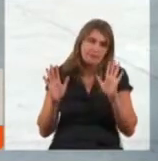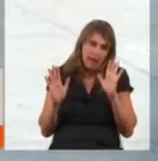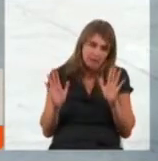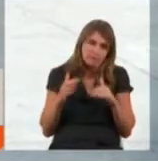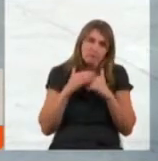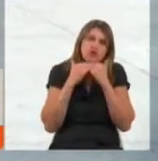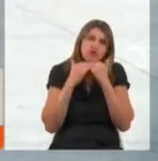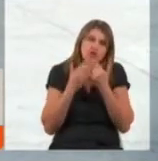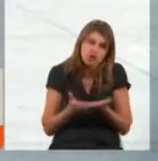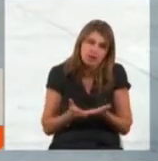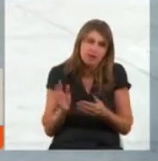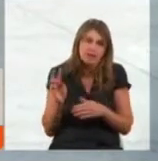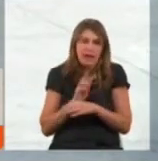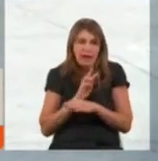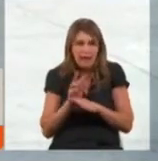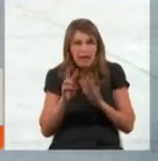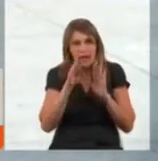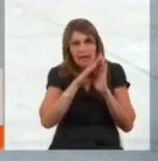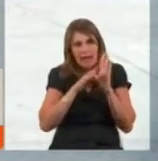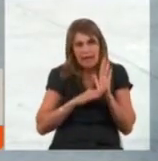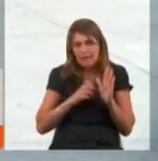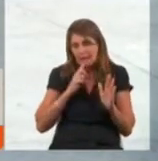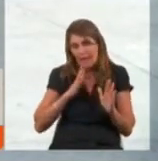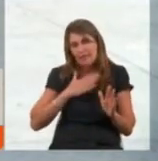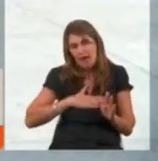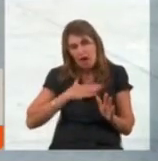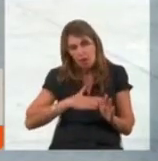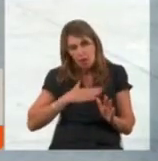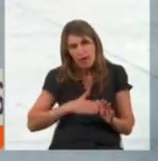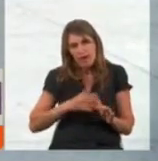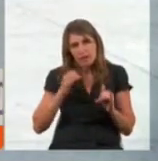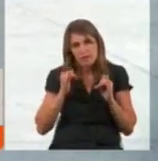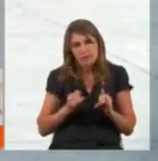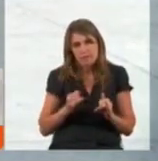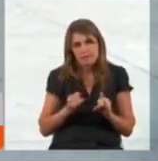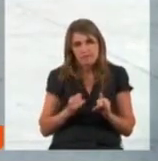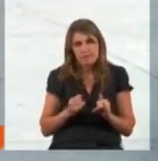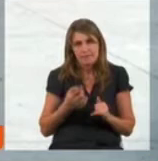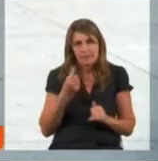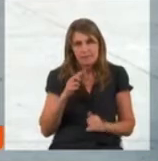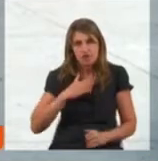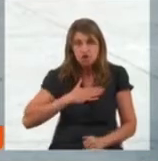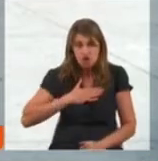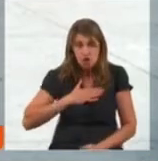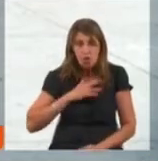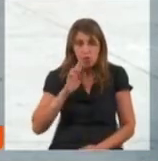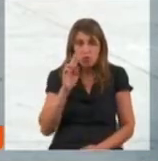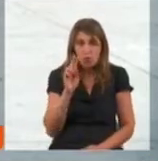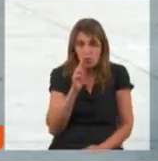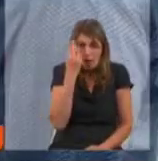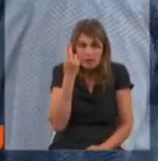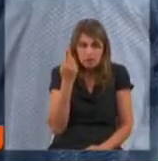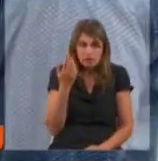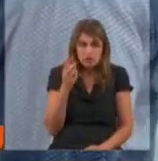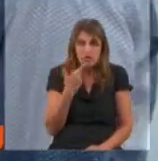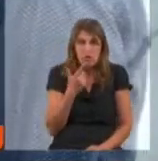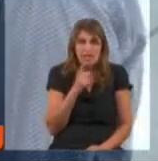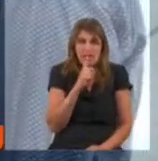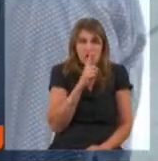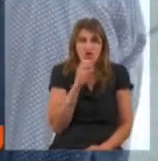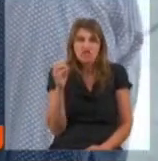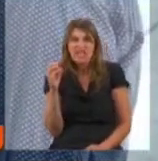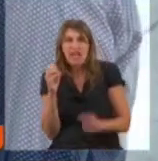sanitaria coherente y estoy de acuerdo que haya que hacerla. Pero viejo, soy uruguayo y no tengo $100. Por otro lado, me